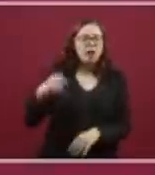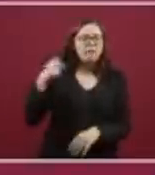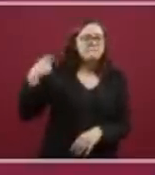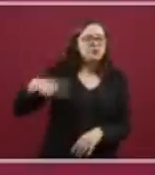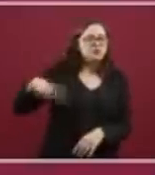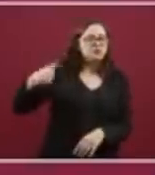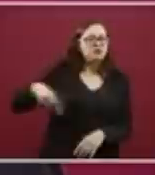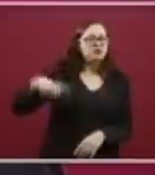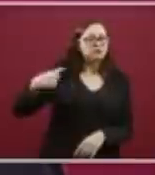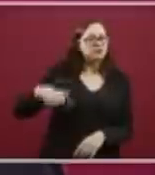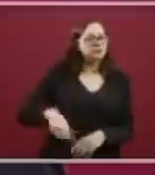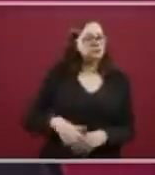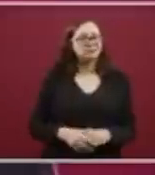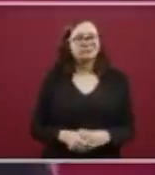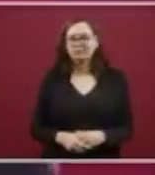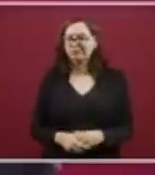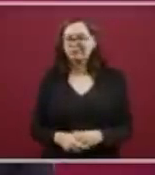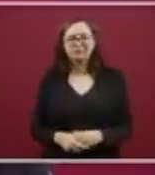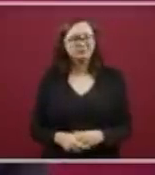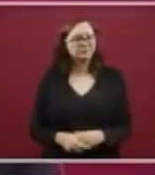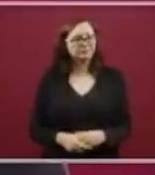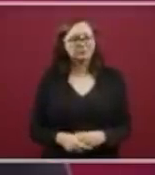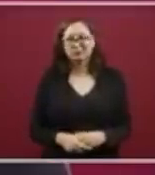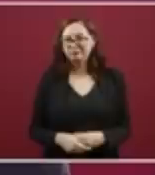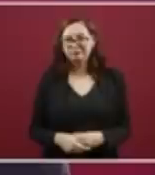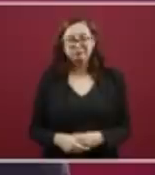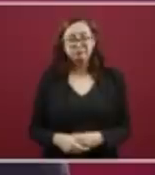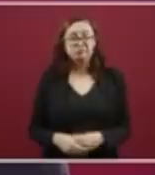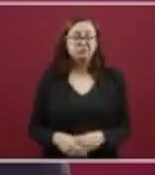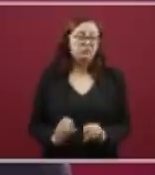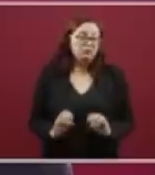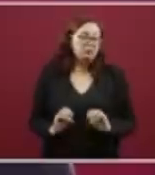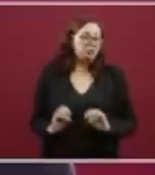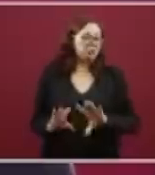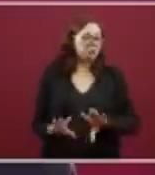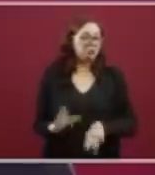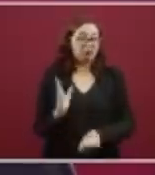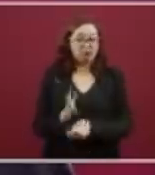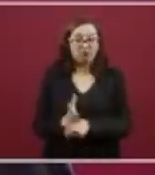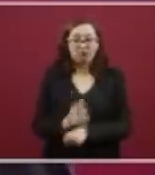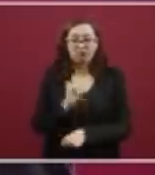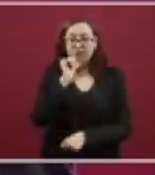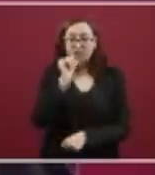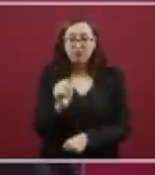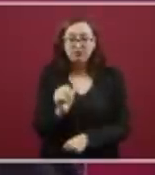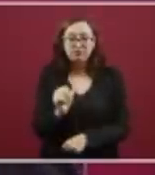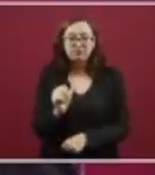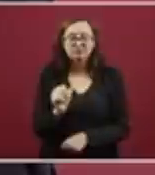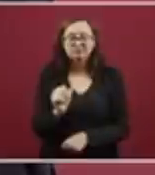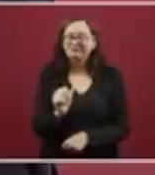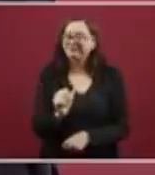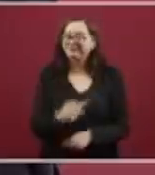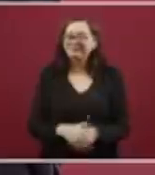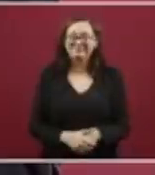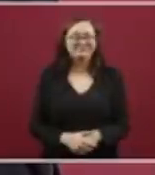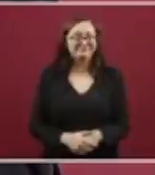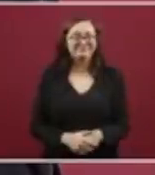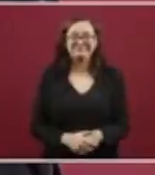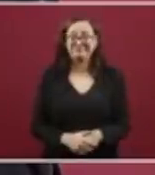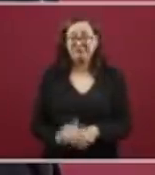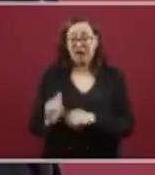no va a haber impunidad y la autoridad que proteja a